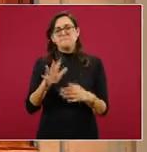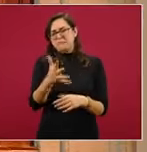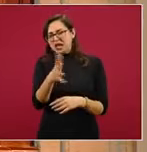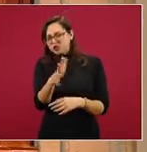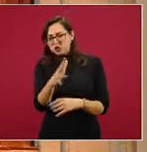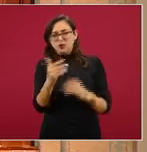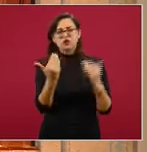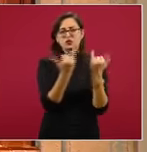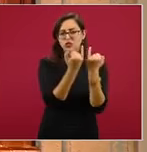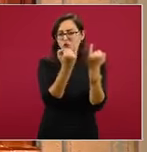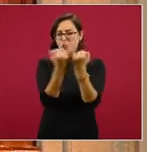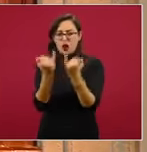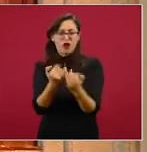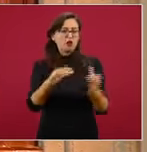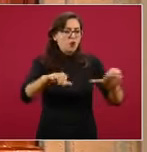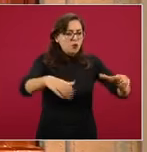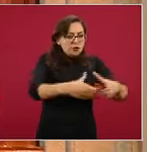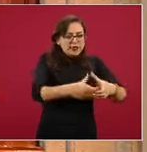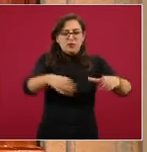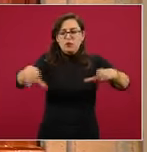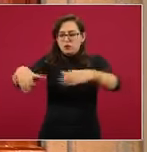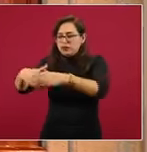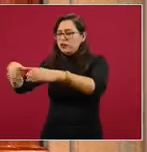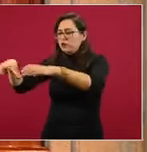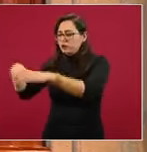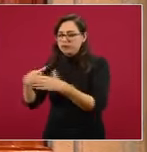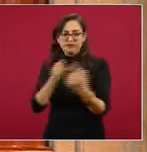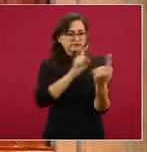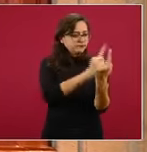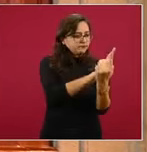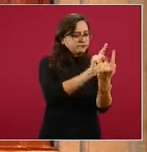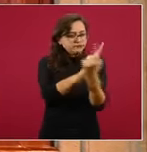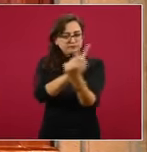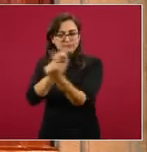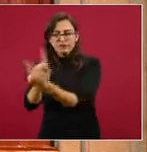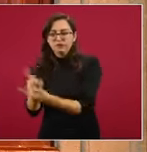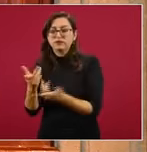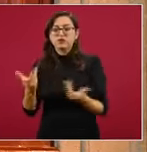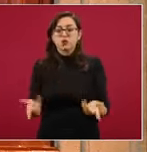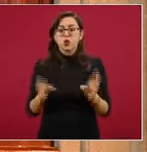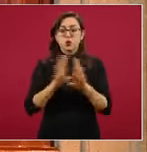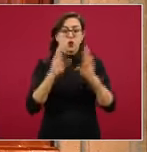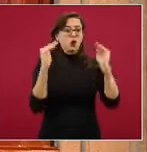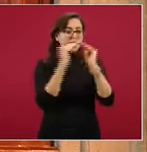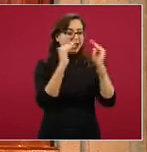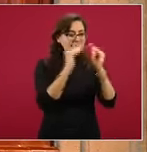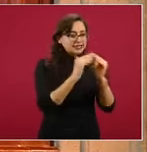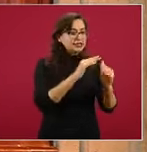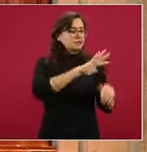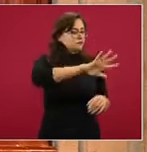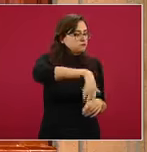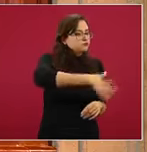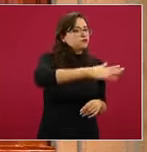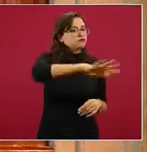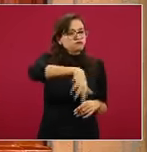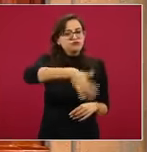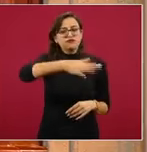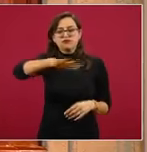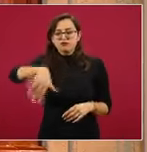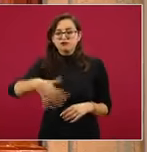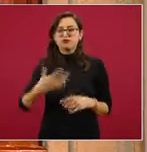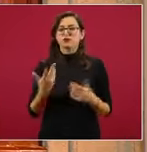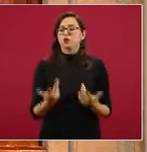territorial, comunitario, que lo que busca es, por un lado, estar haciendo barridos casa a casa de diferente forma, ya sea